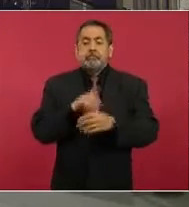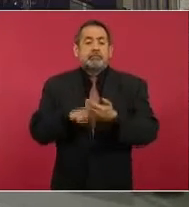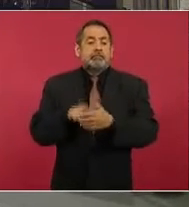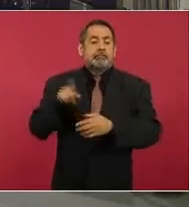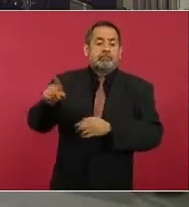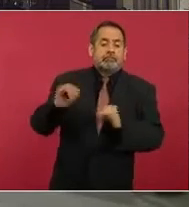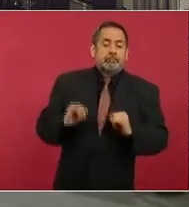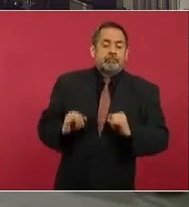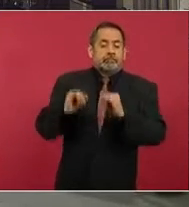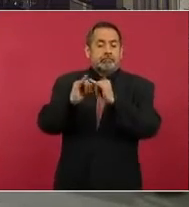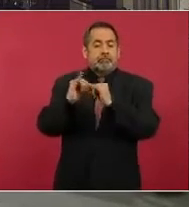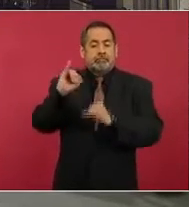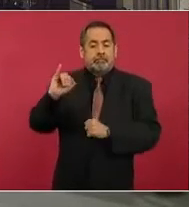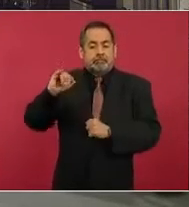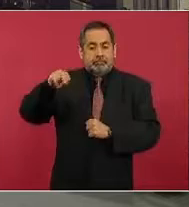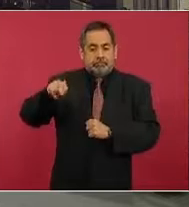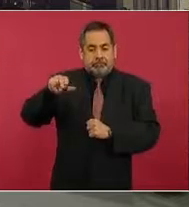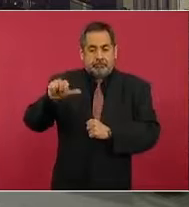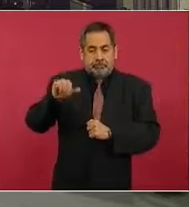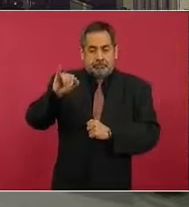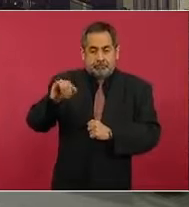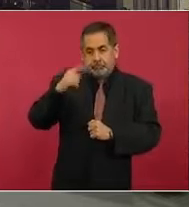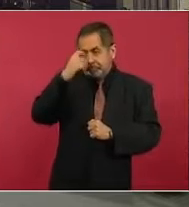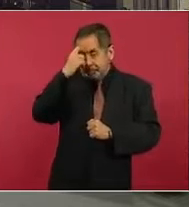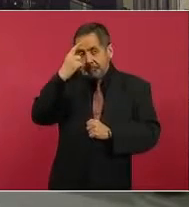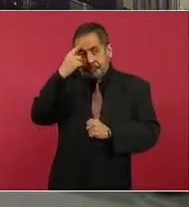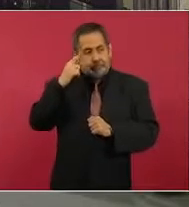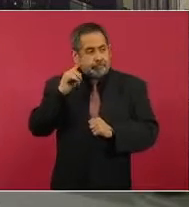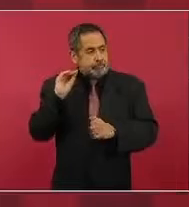Transparencia lo crearon